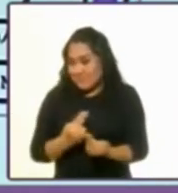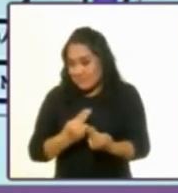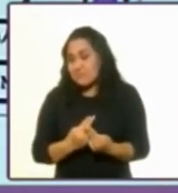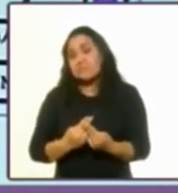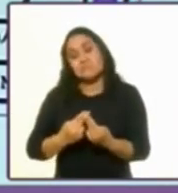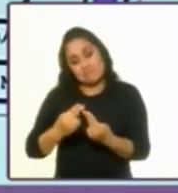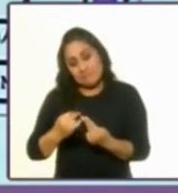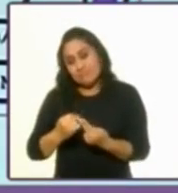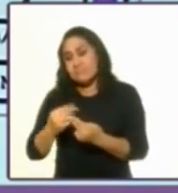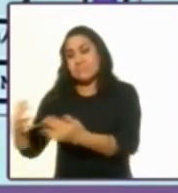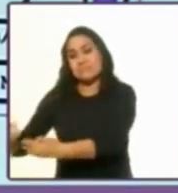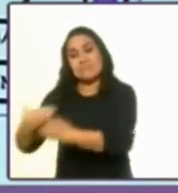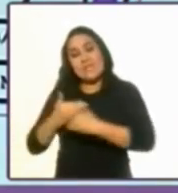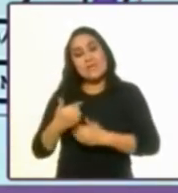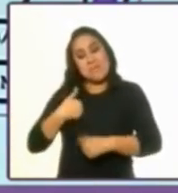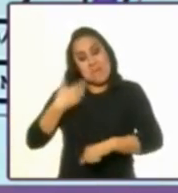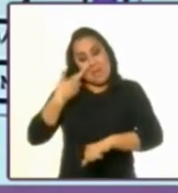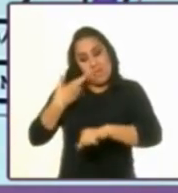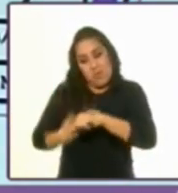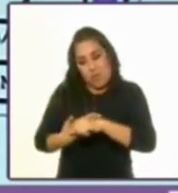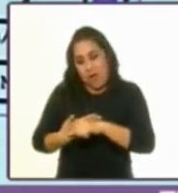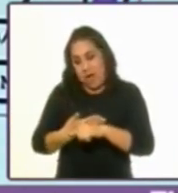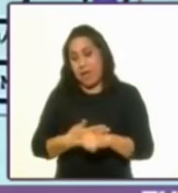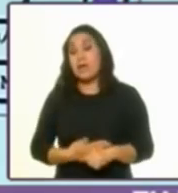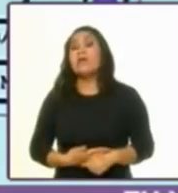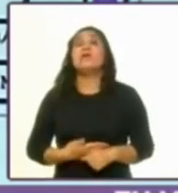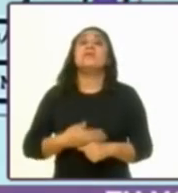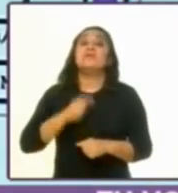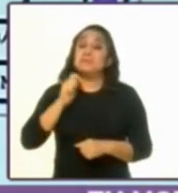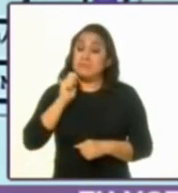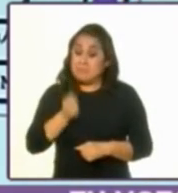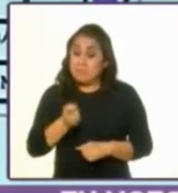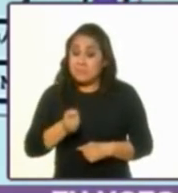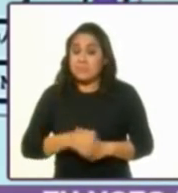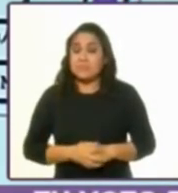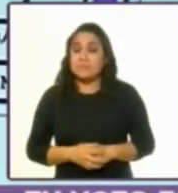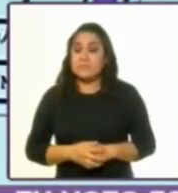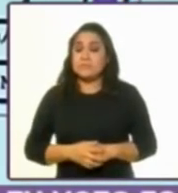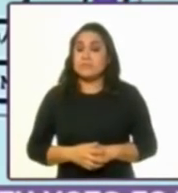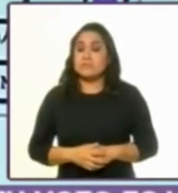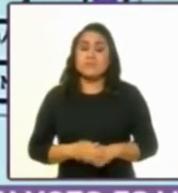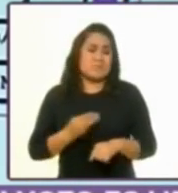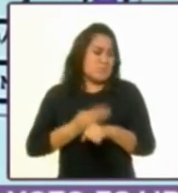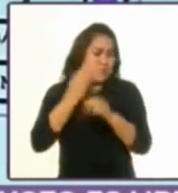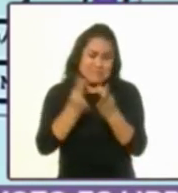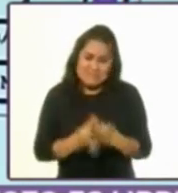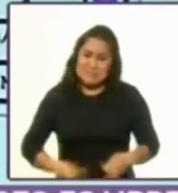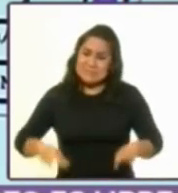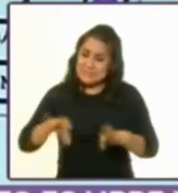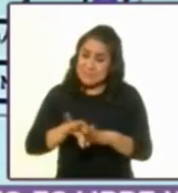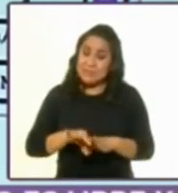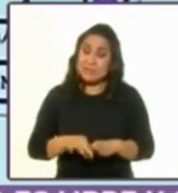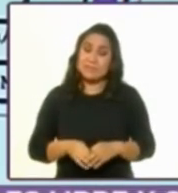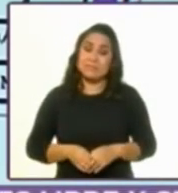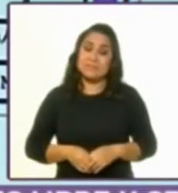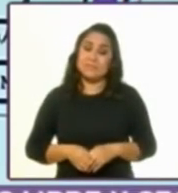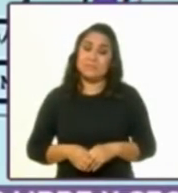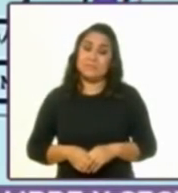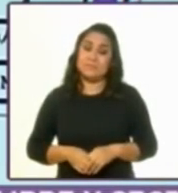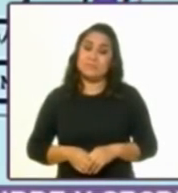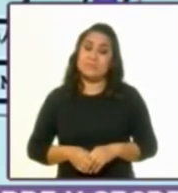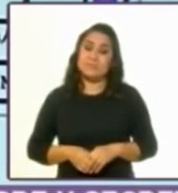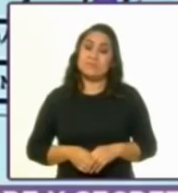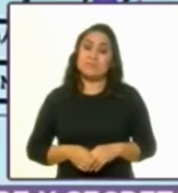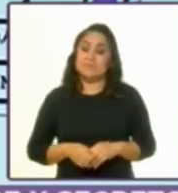traiga quiero decir que esa es una responsabilidad que es muy importante y que por cierto muy